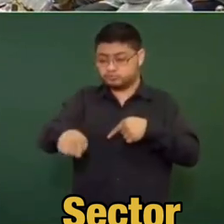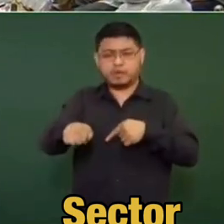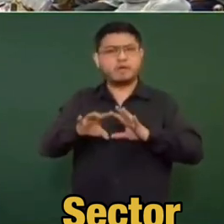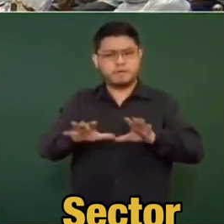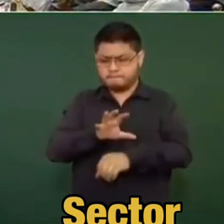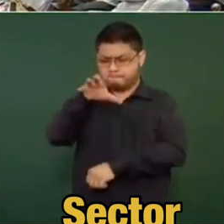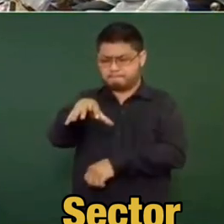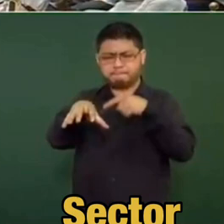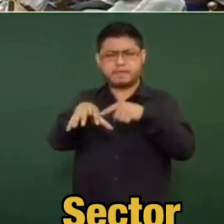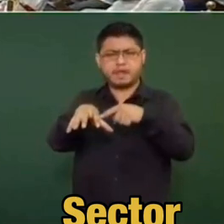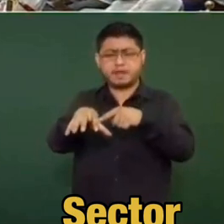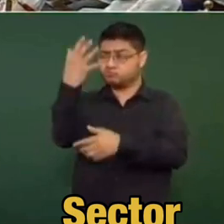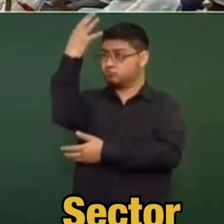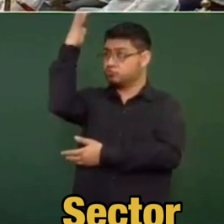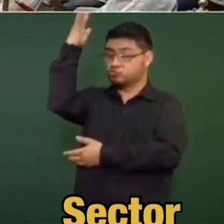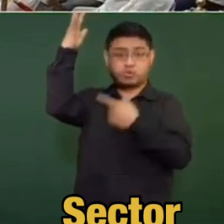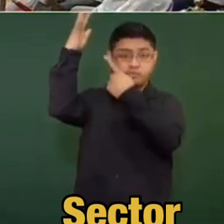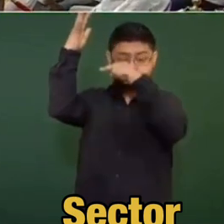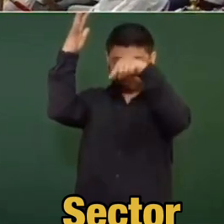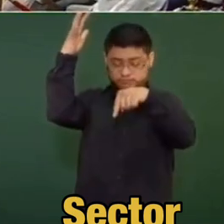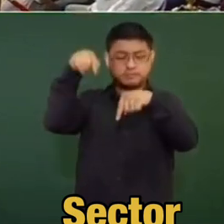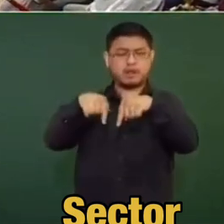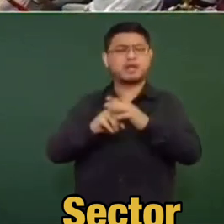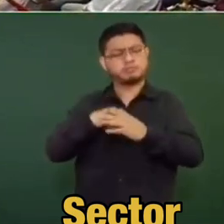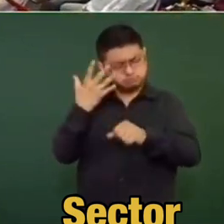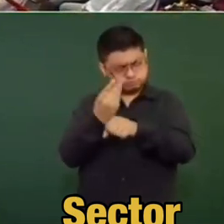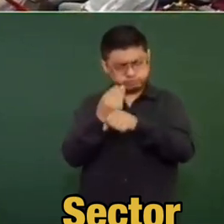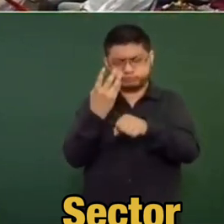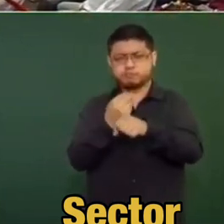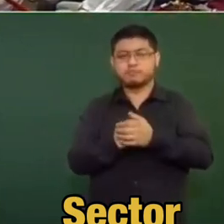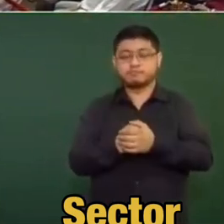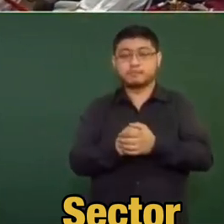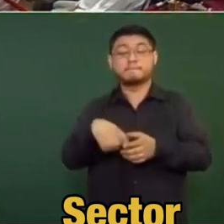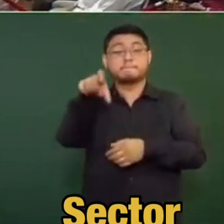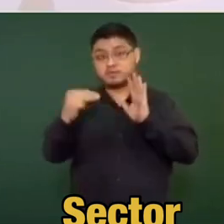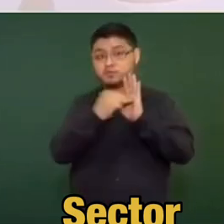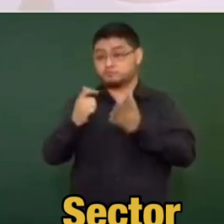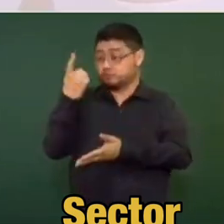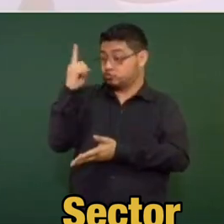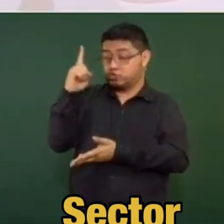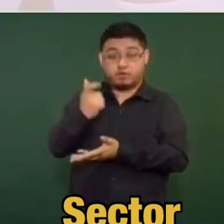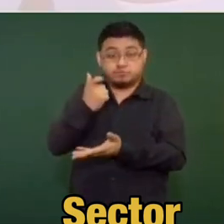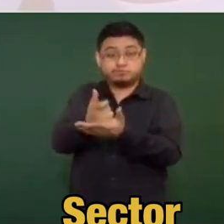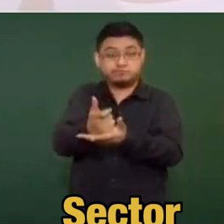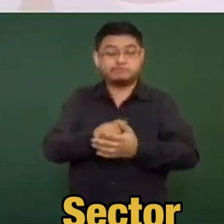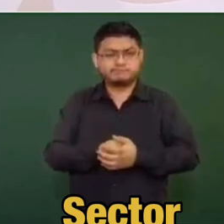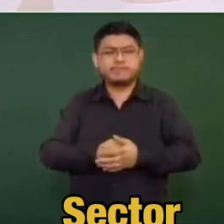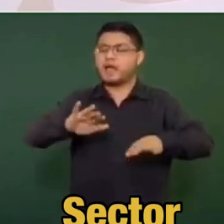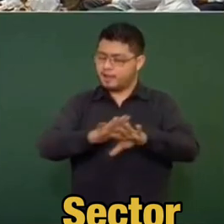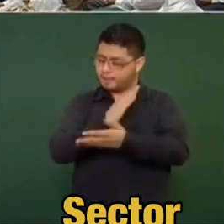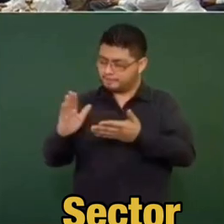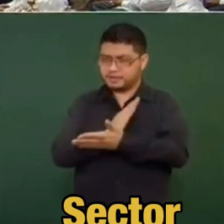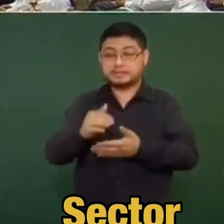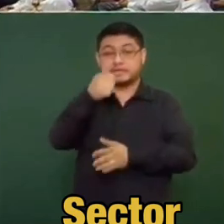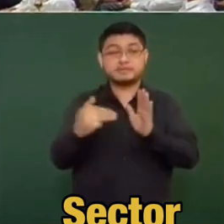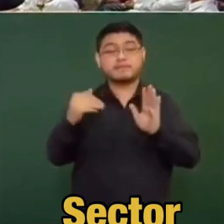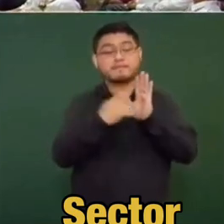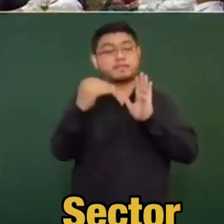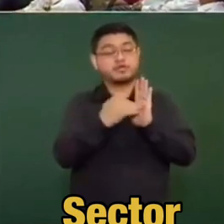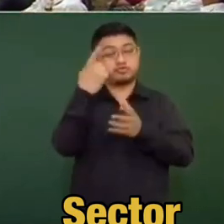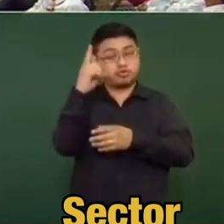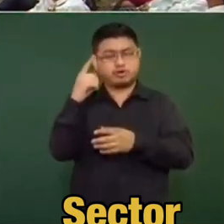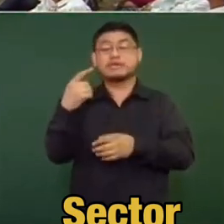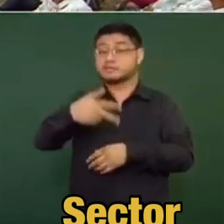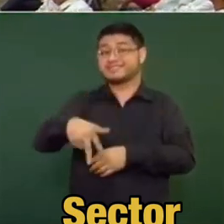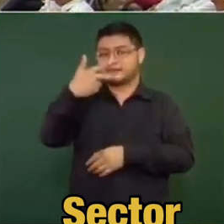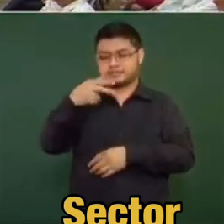central solar y la modernización está en proceso de 20 hidroeléctricas. Además, compramos en 6.000 millones de dólares 13 plantas de generación de